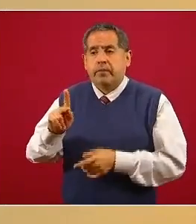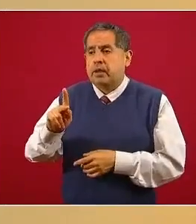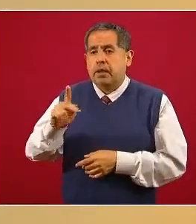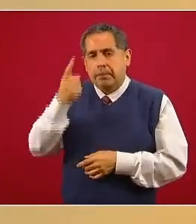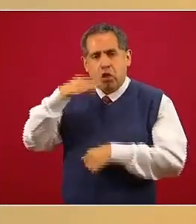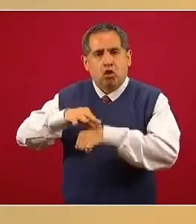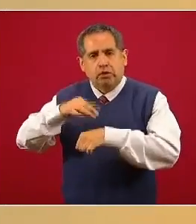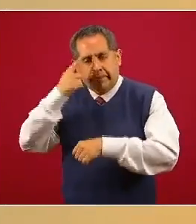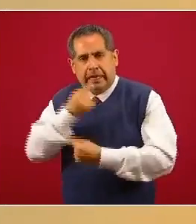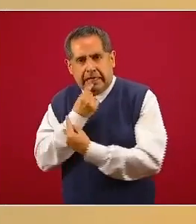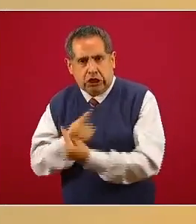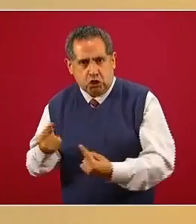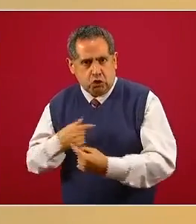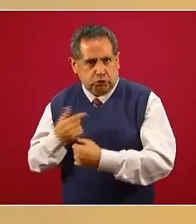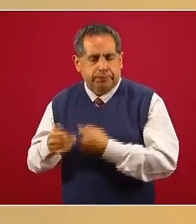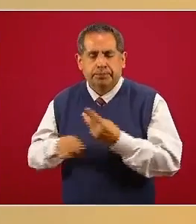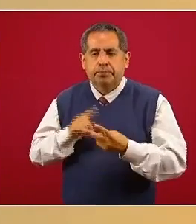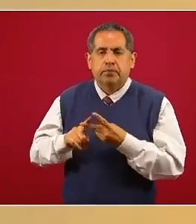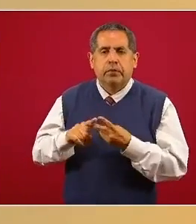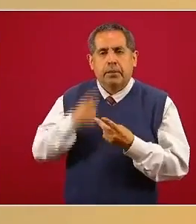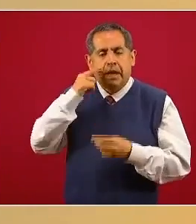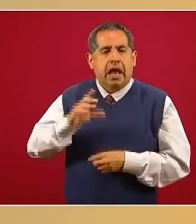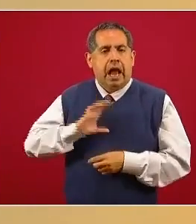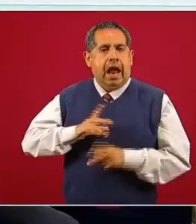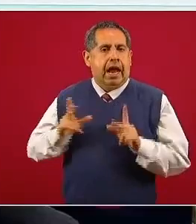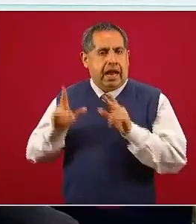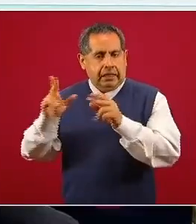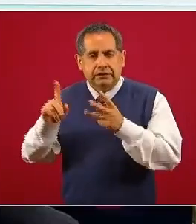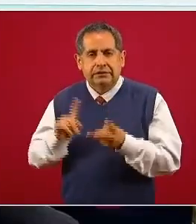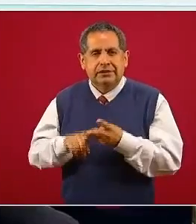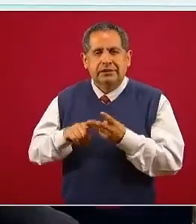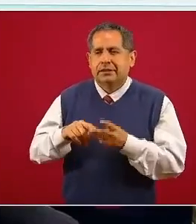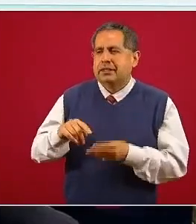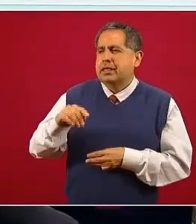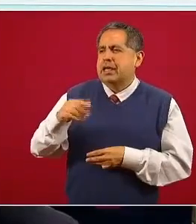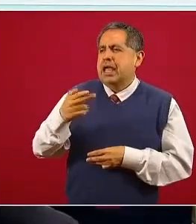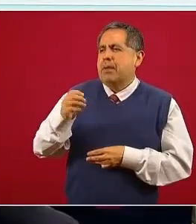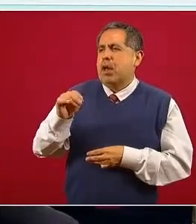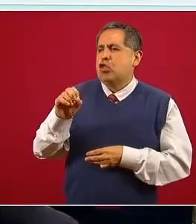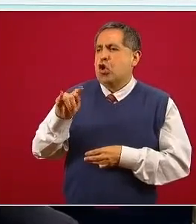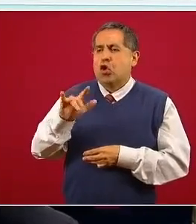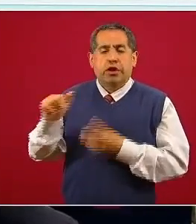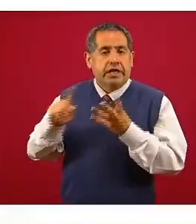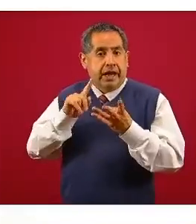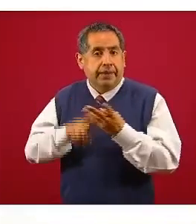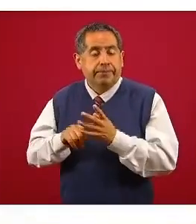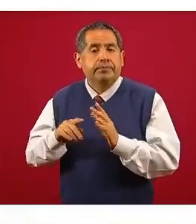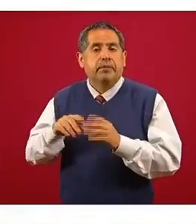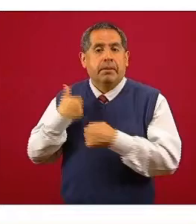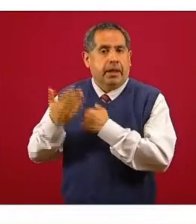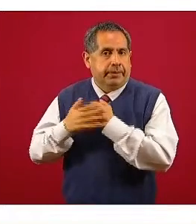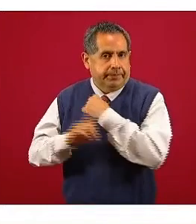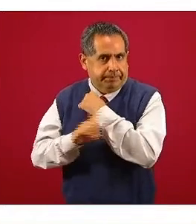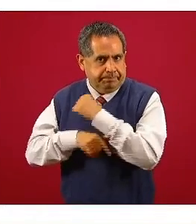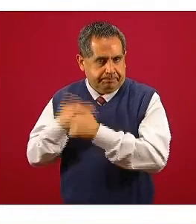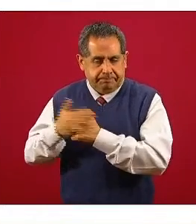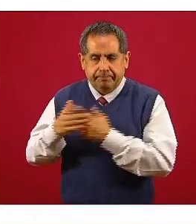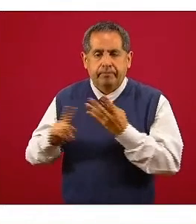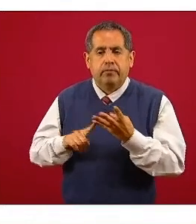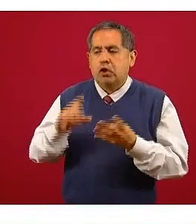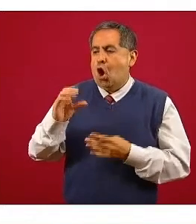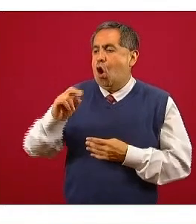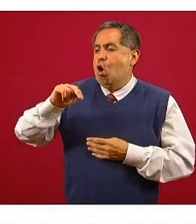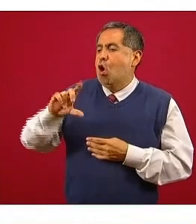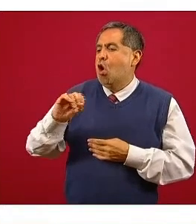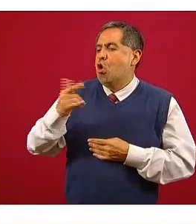pediatría, el área de oncología y hematología, el área de ginecología y obstetricia, el área de